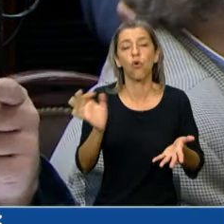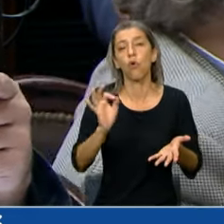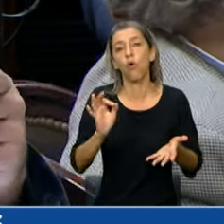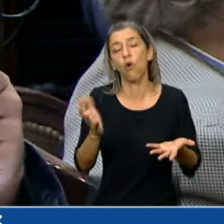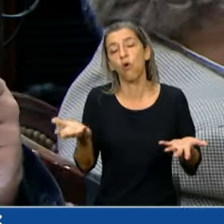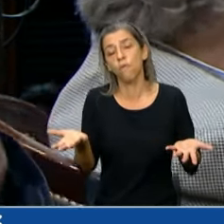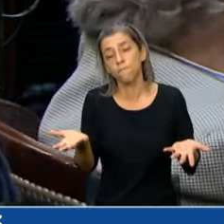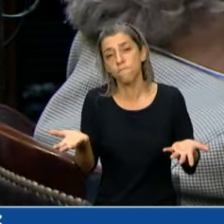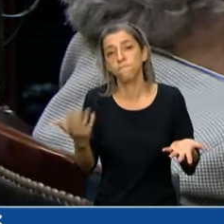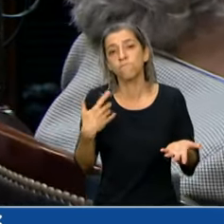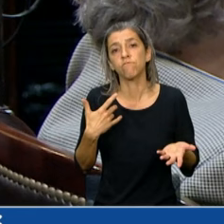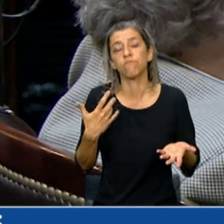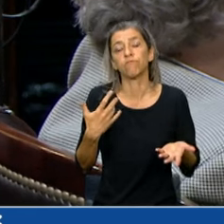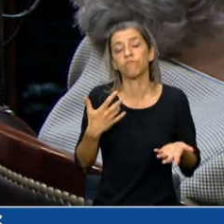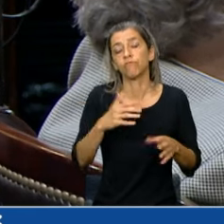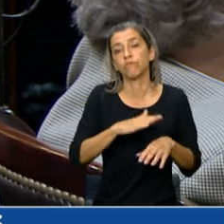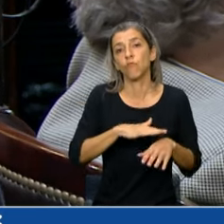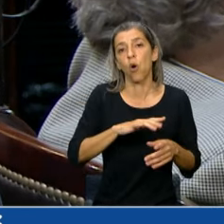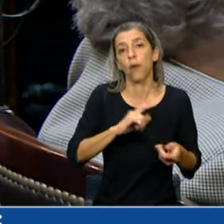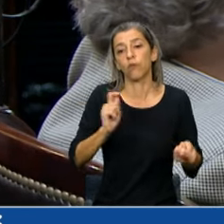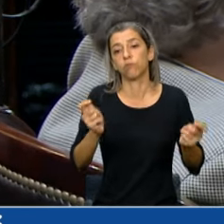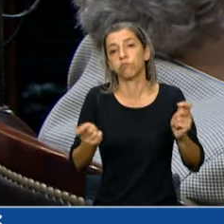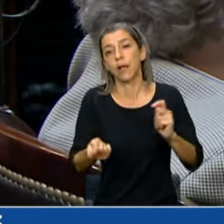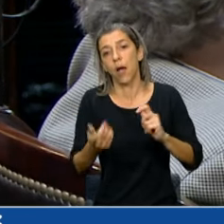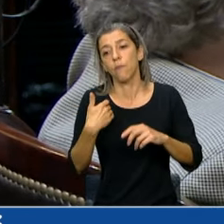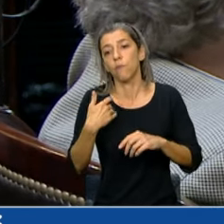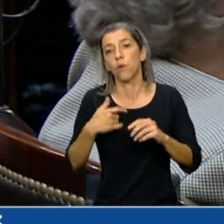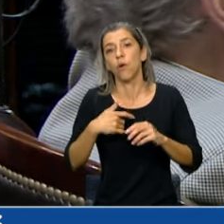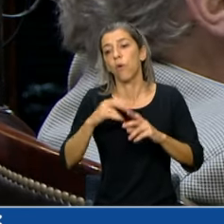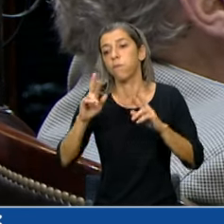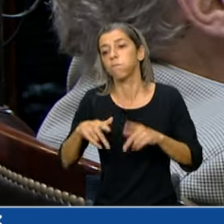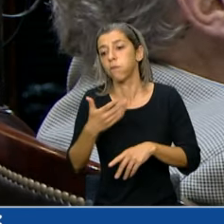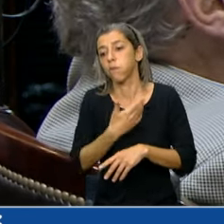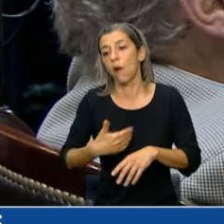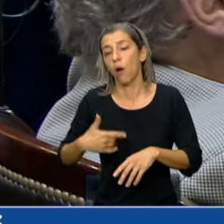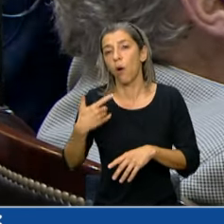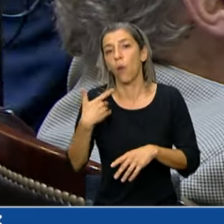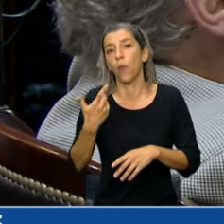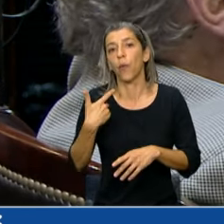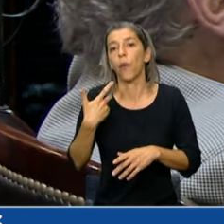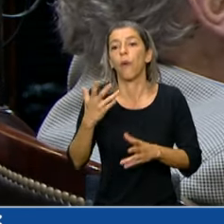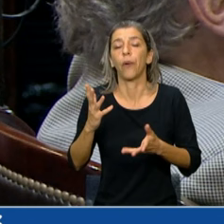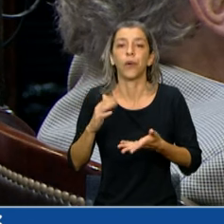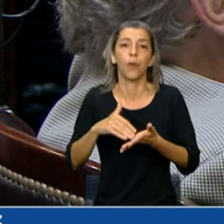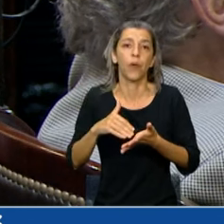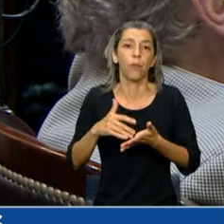o un cambio hacia políticas destinadas a la apertura